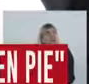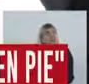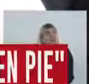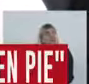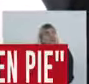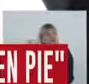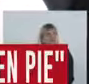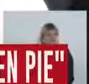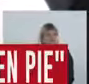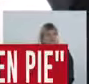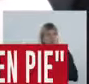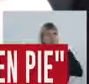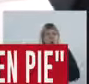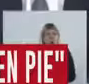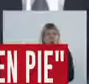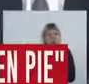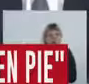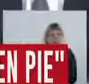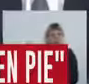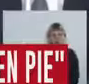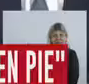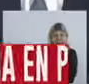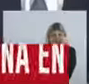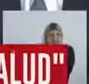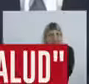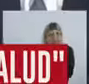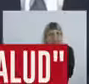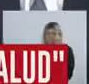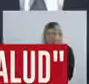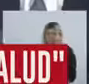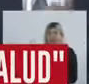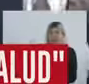fue. Yo esa normalidad no quiero volver más.